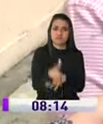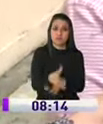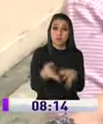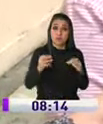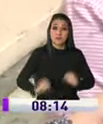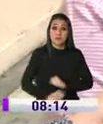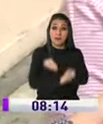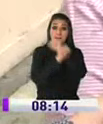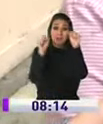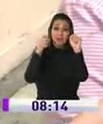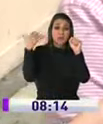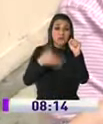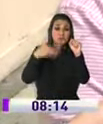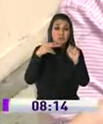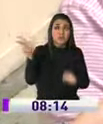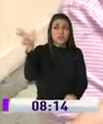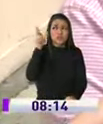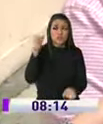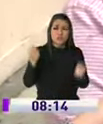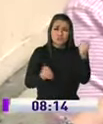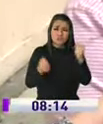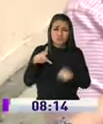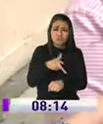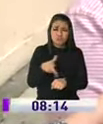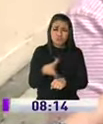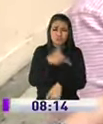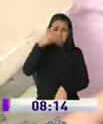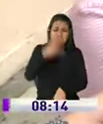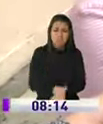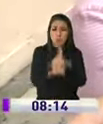oyera, vienen con toda velocidad y